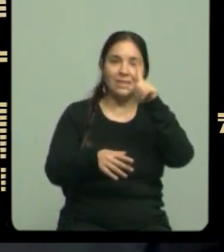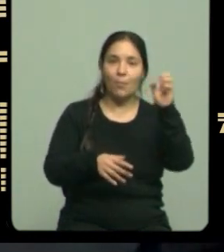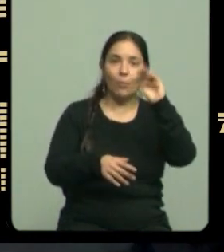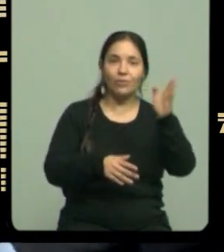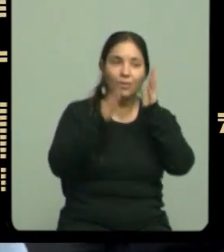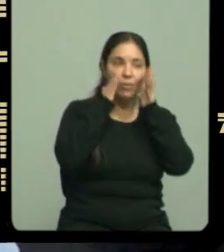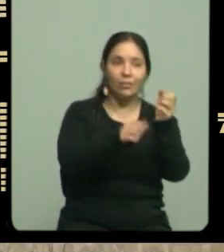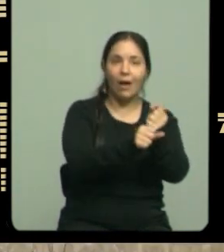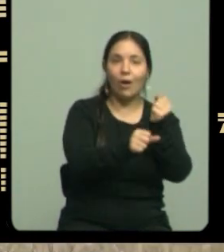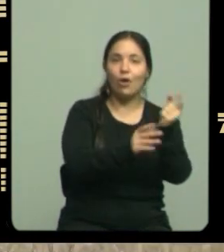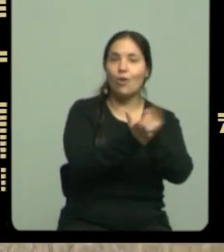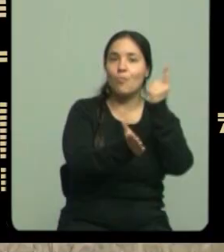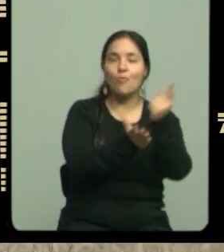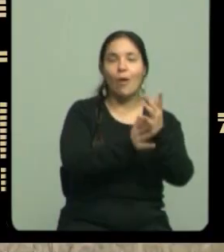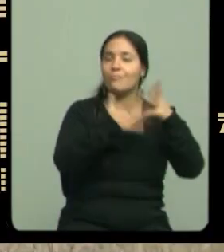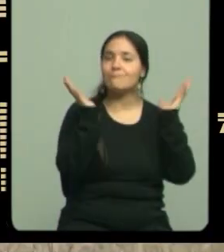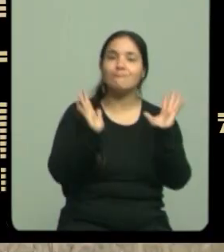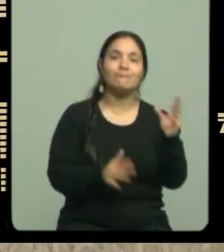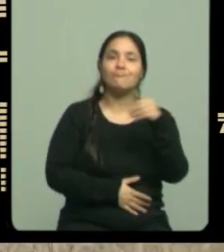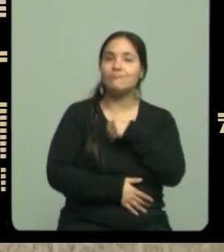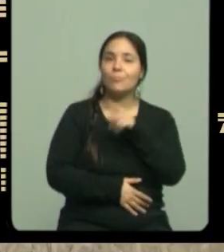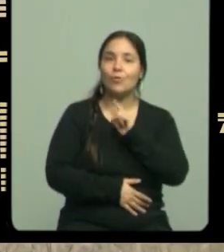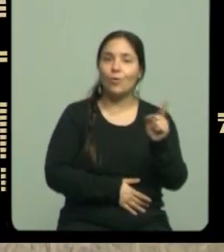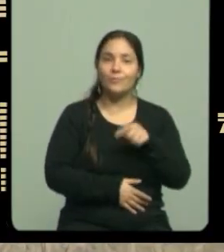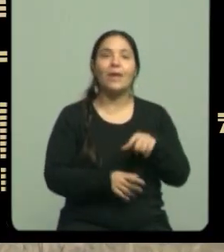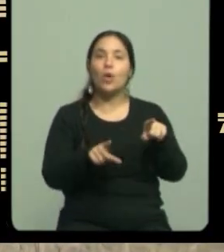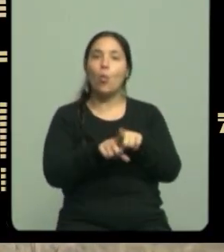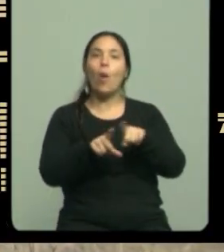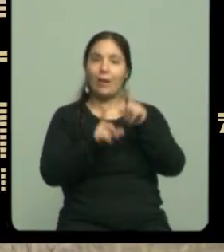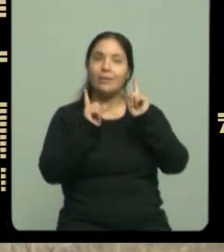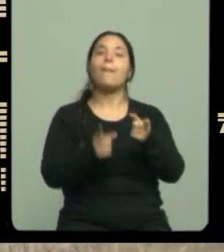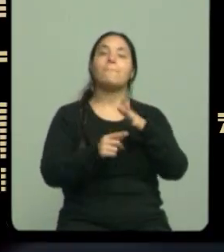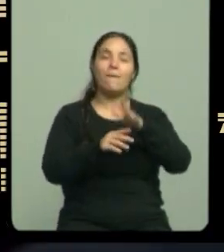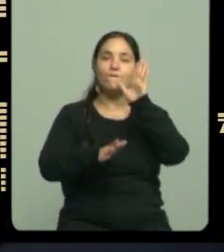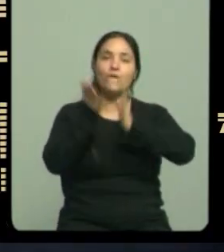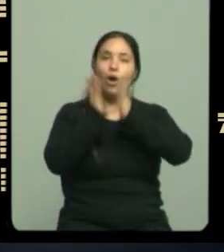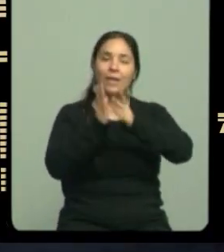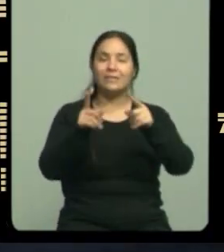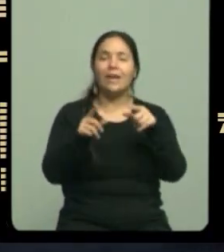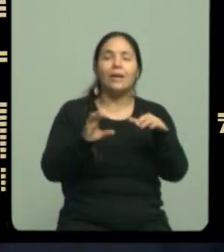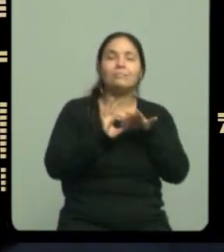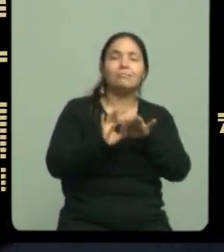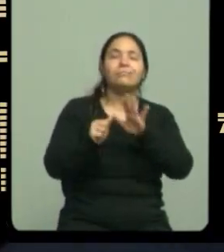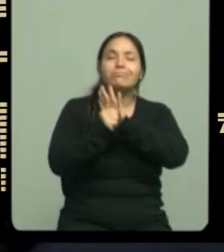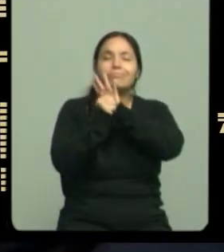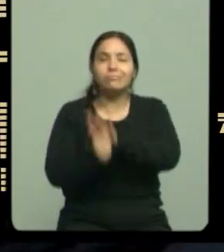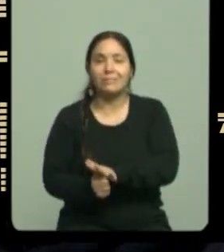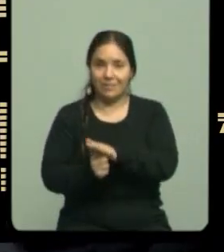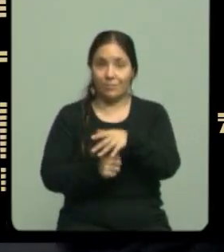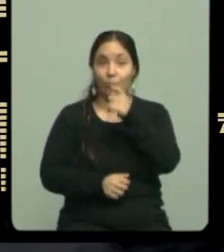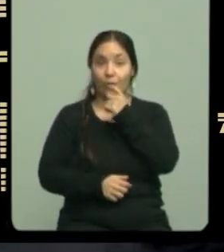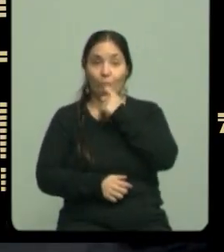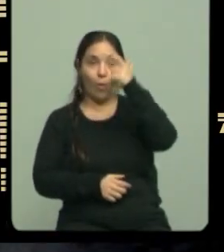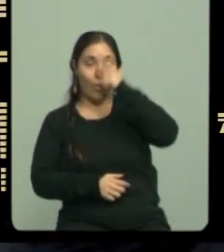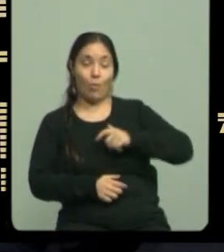abocada 100% al trabajo. Entonces la condiciona y termina siendo también violencia de género. Termina siendo violencia de género, porque esa persona, por